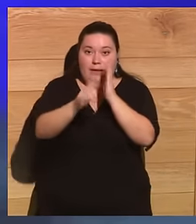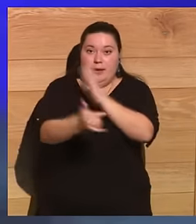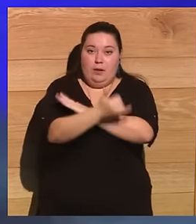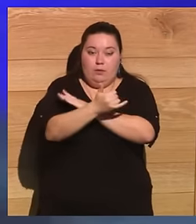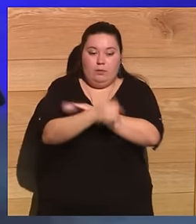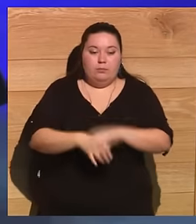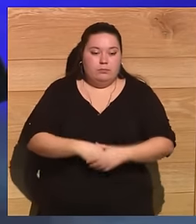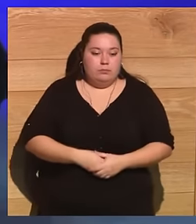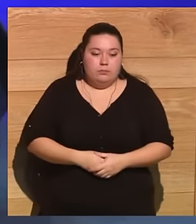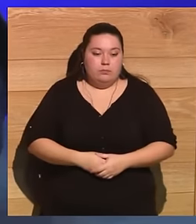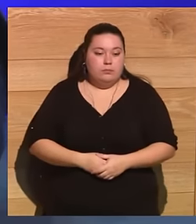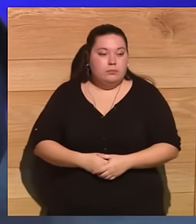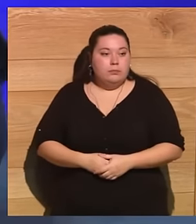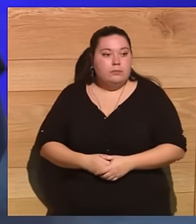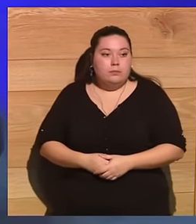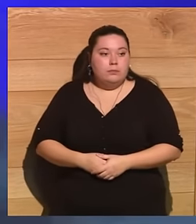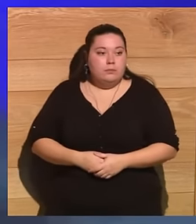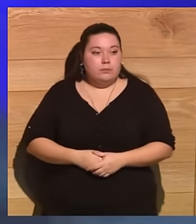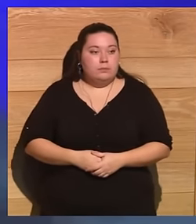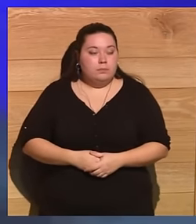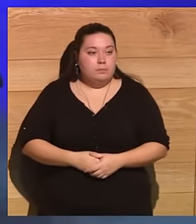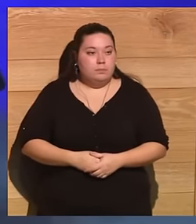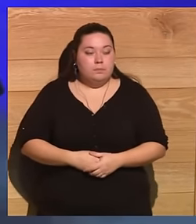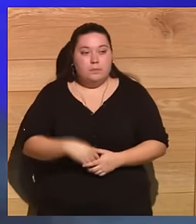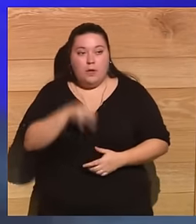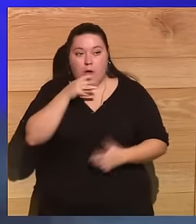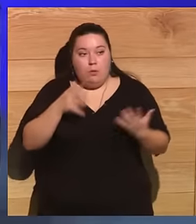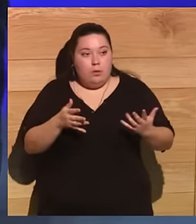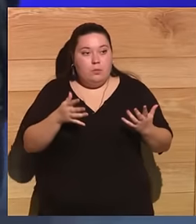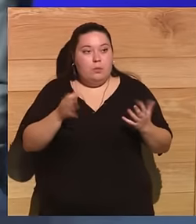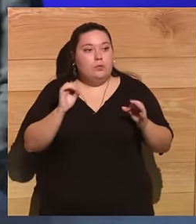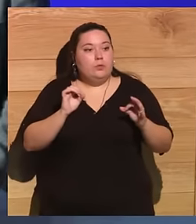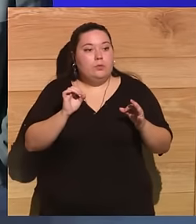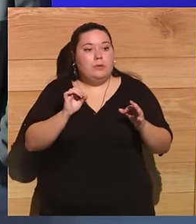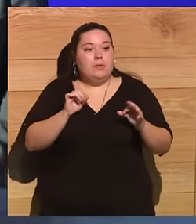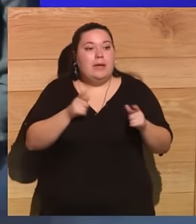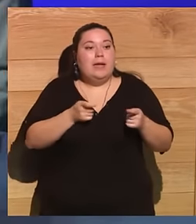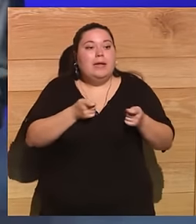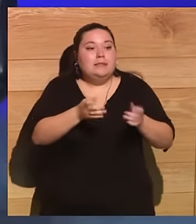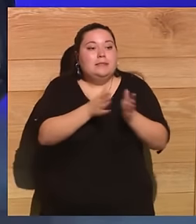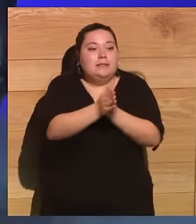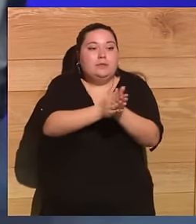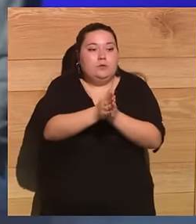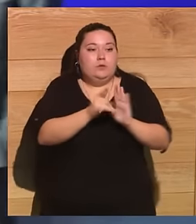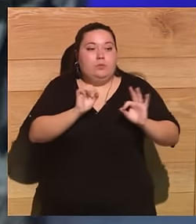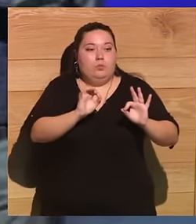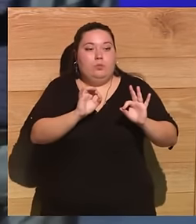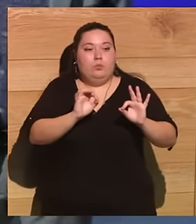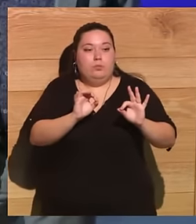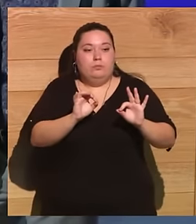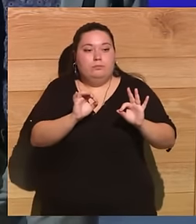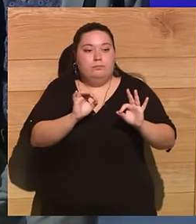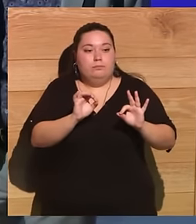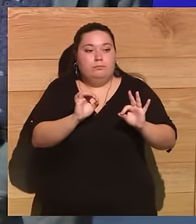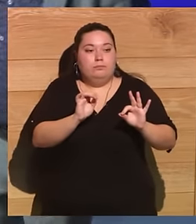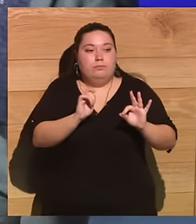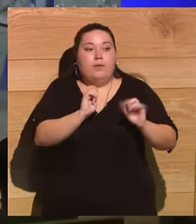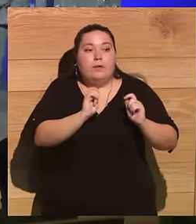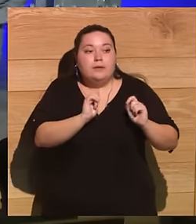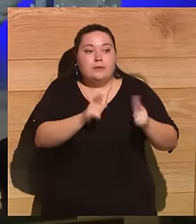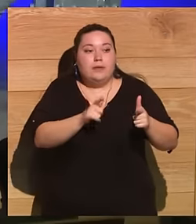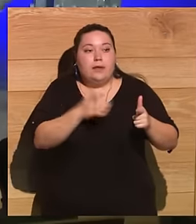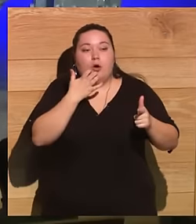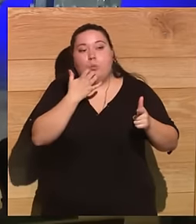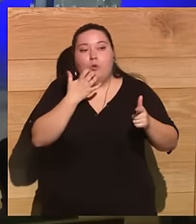lenguaje. Esto es de un experimento que hacemos en este momento y creamos un estímulo en la parte superior que se puede ver en el escáner y hay